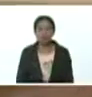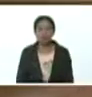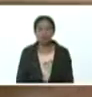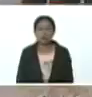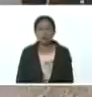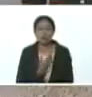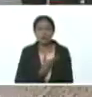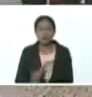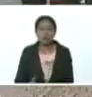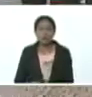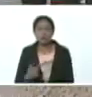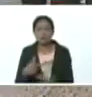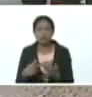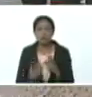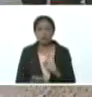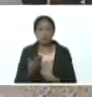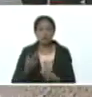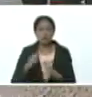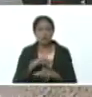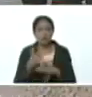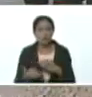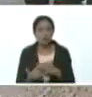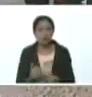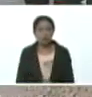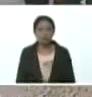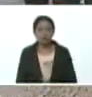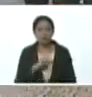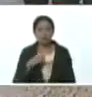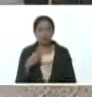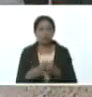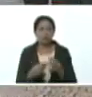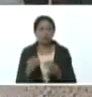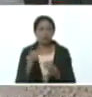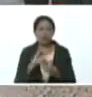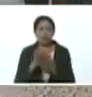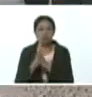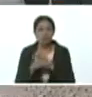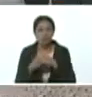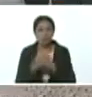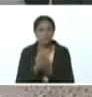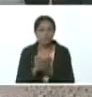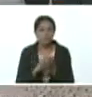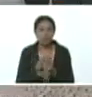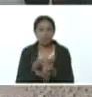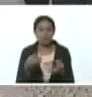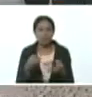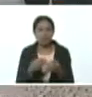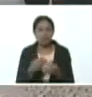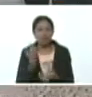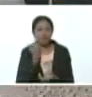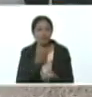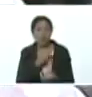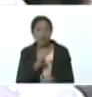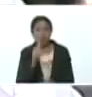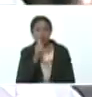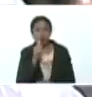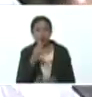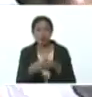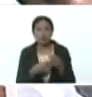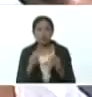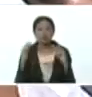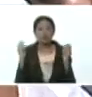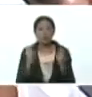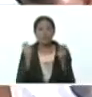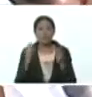Presidente, otro elemento importante de este plan es el correcto lavado de las manos para prevenir todas las enfermedades transmitidas por agua. Hemos estado en una